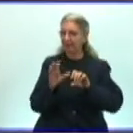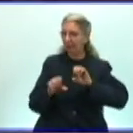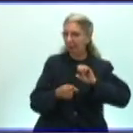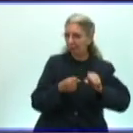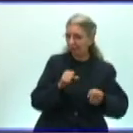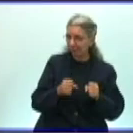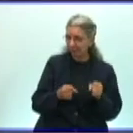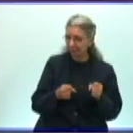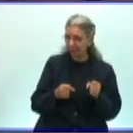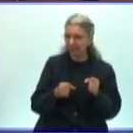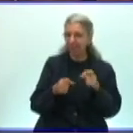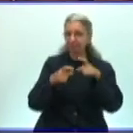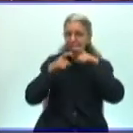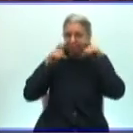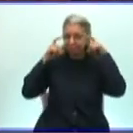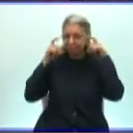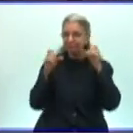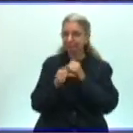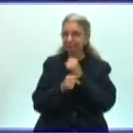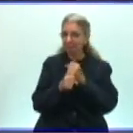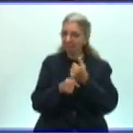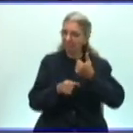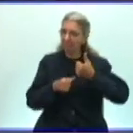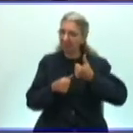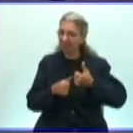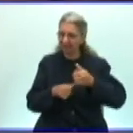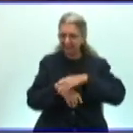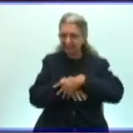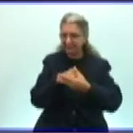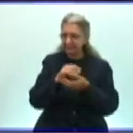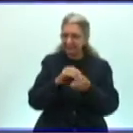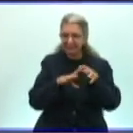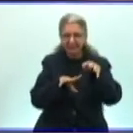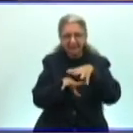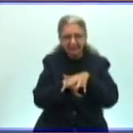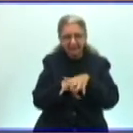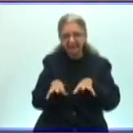hoy. Use correctamente el nasobuco, lávese sistemáticamente las